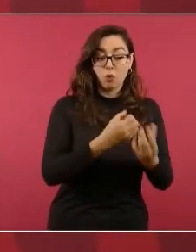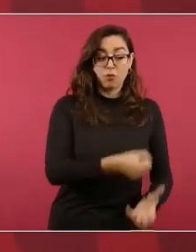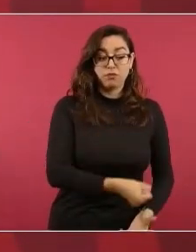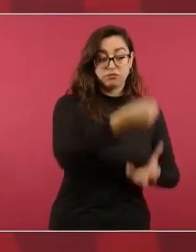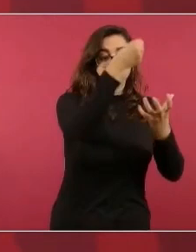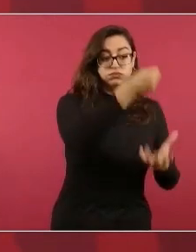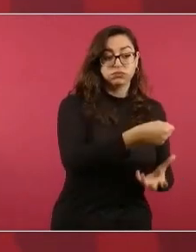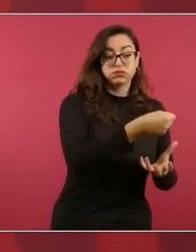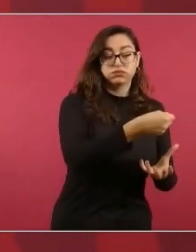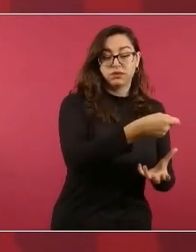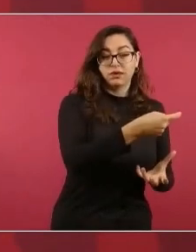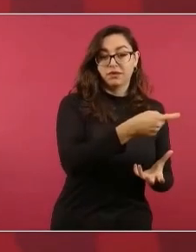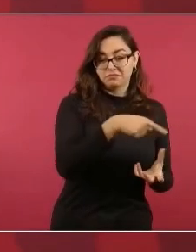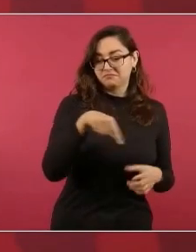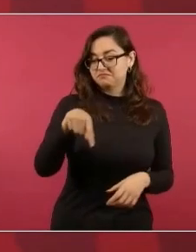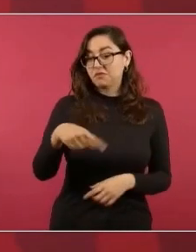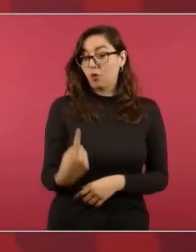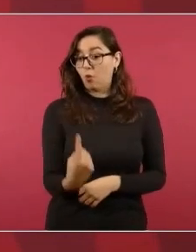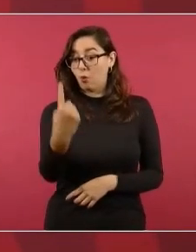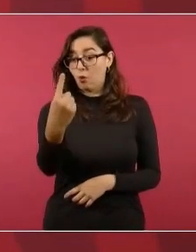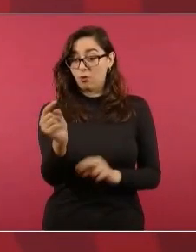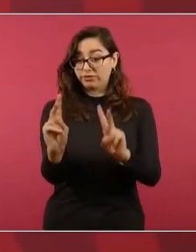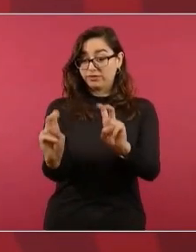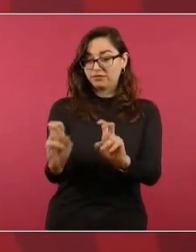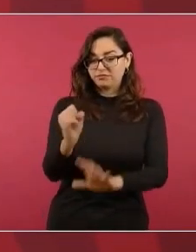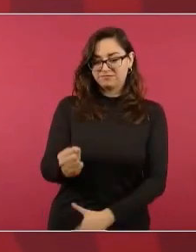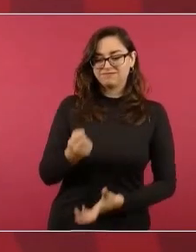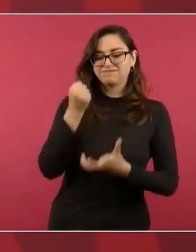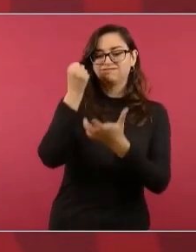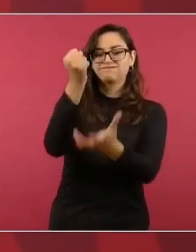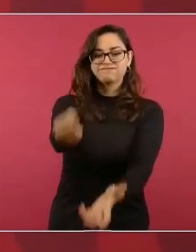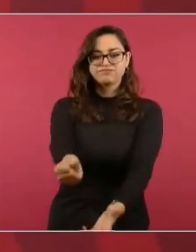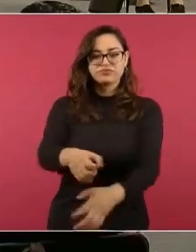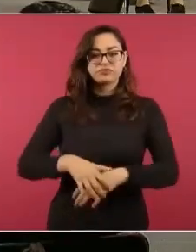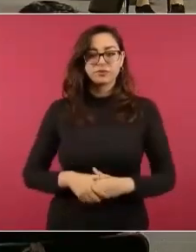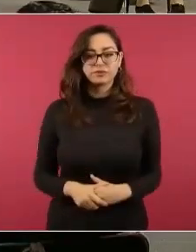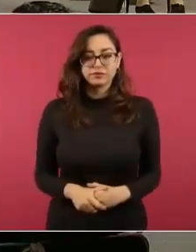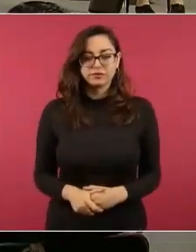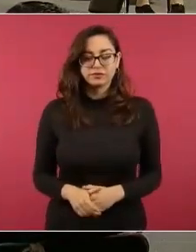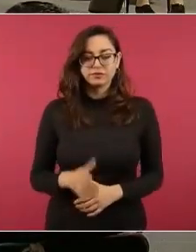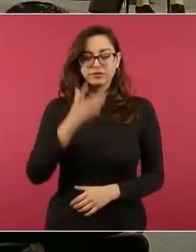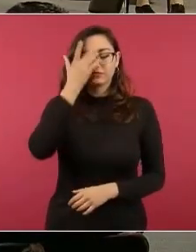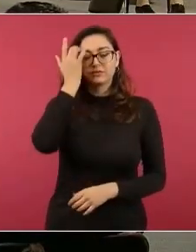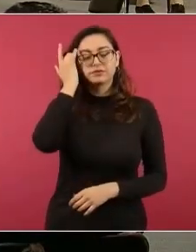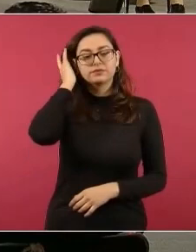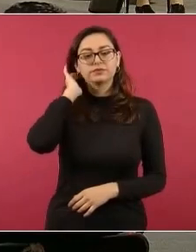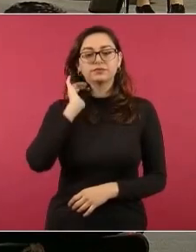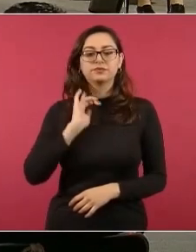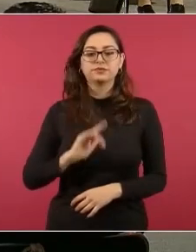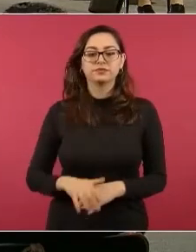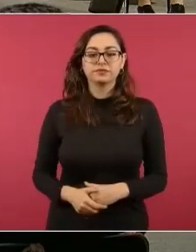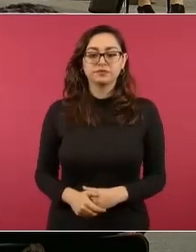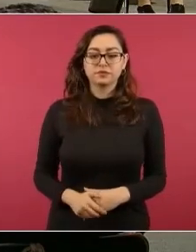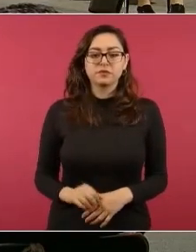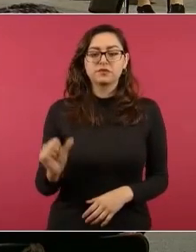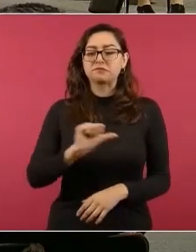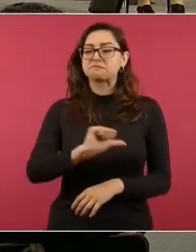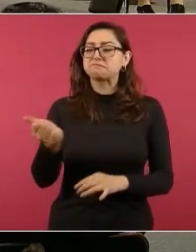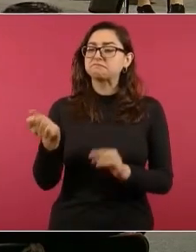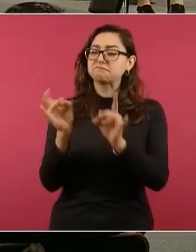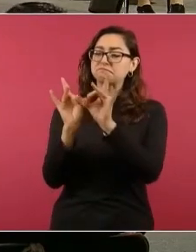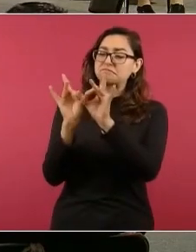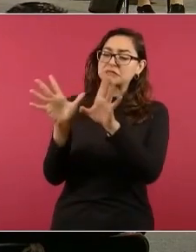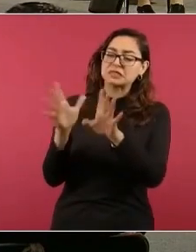Acaba de suceder una situación muy lamentable en Sabinas,